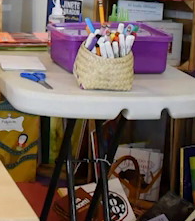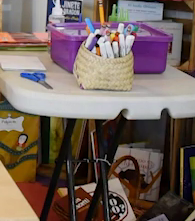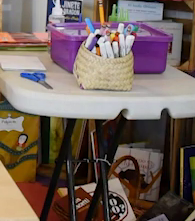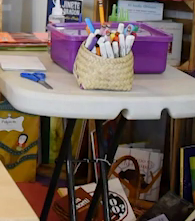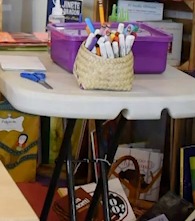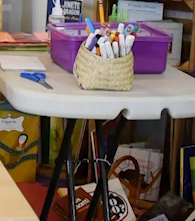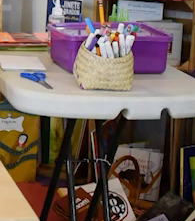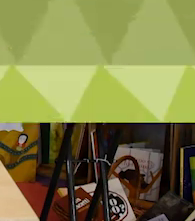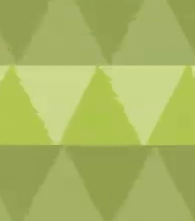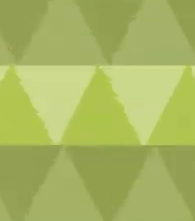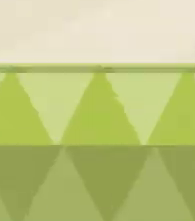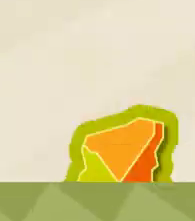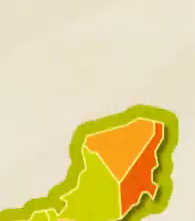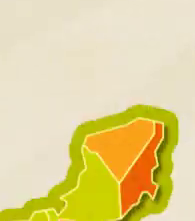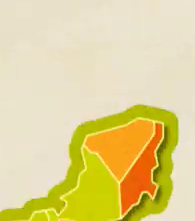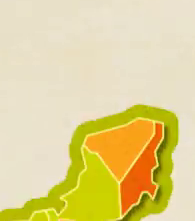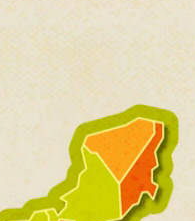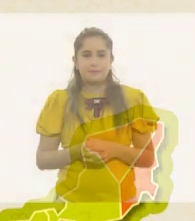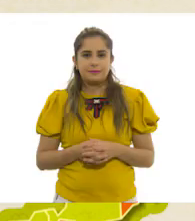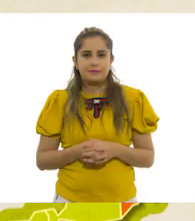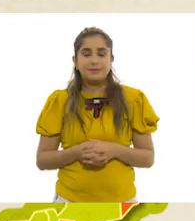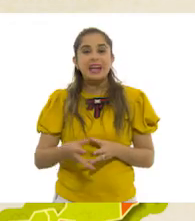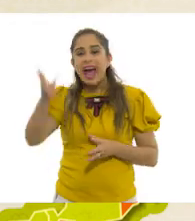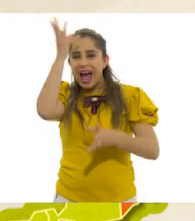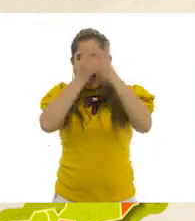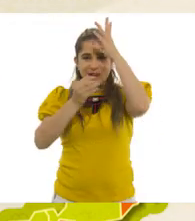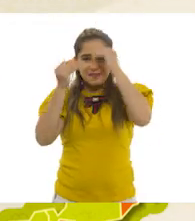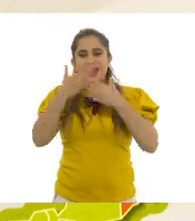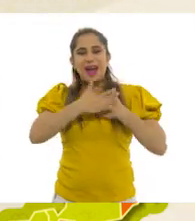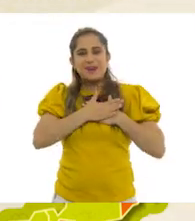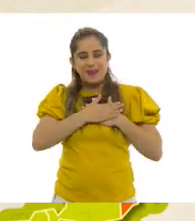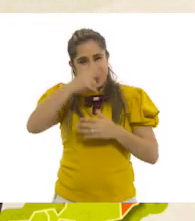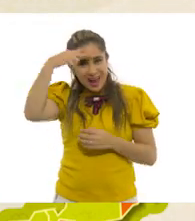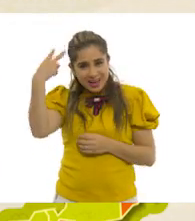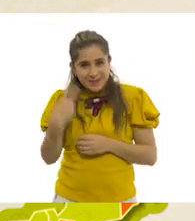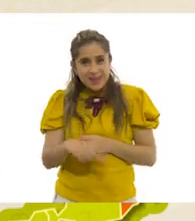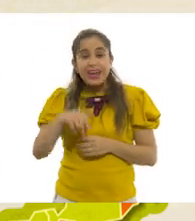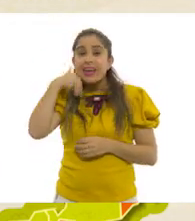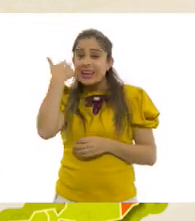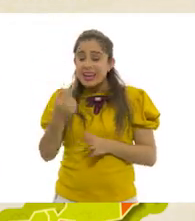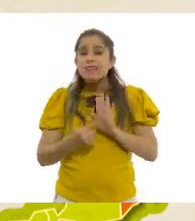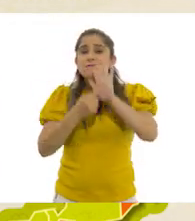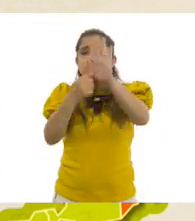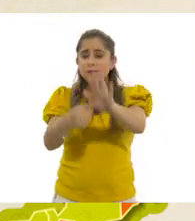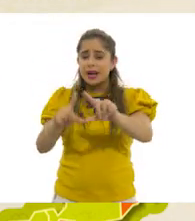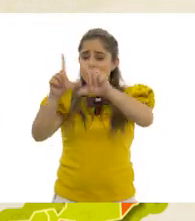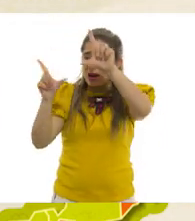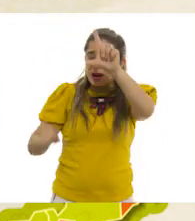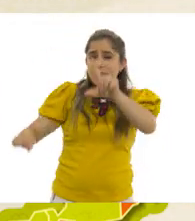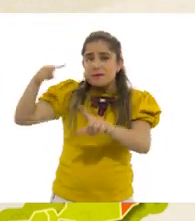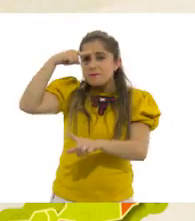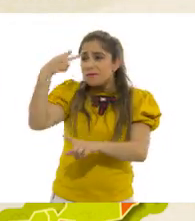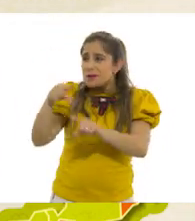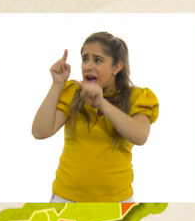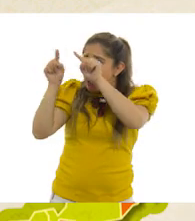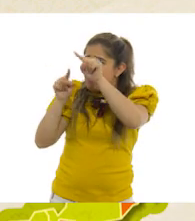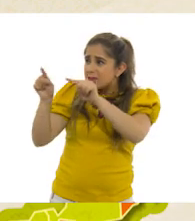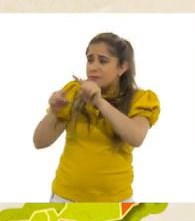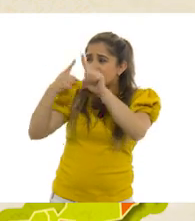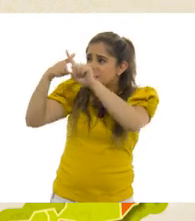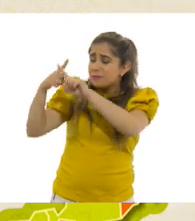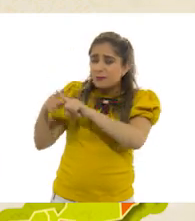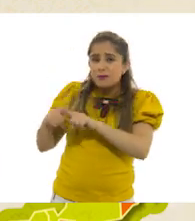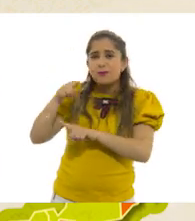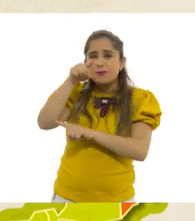gusten, cuentos, historias. En Aprendiendo a Amar a México queremos mostrarte su grandeza. Así juntos podemos pensar en todo lo que